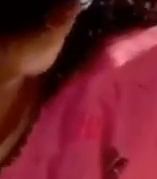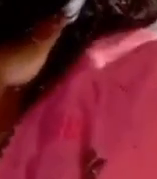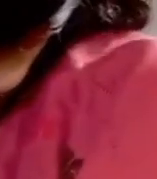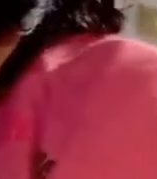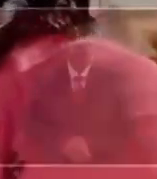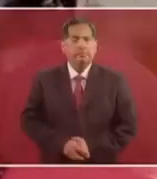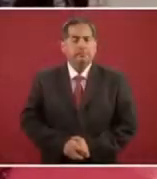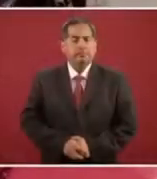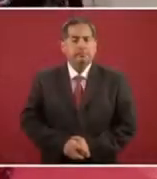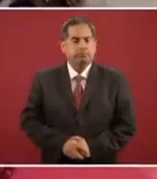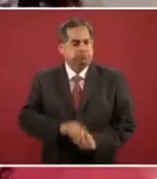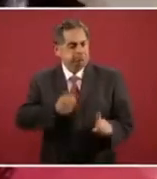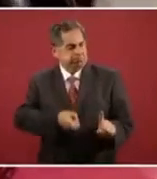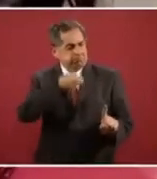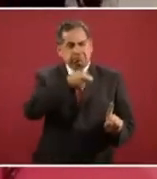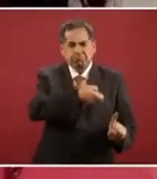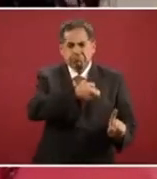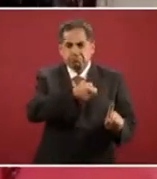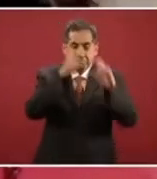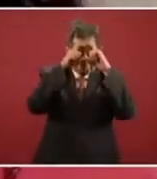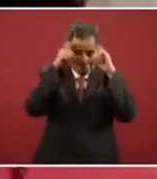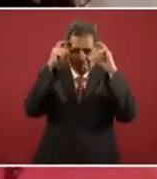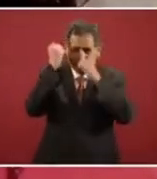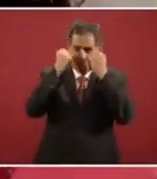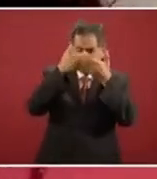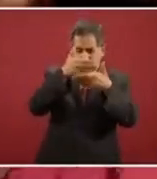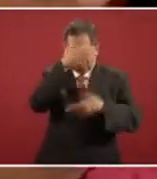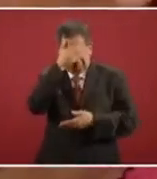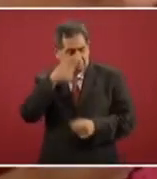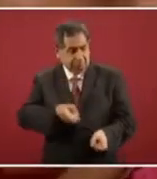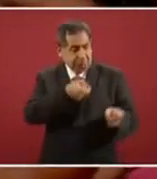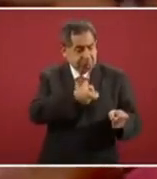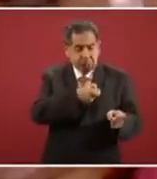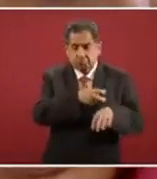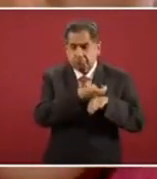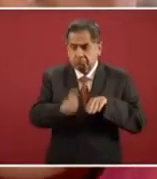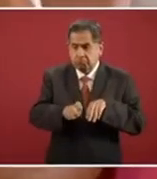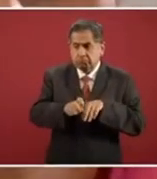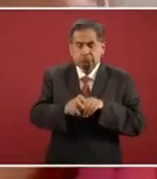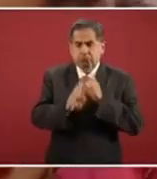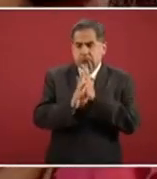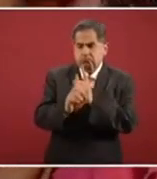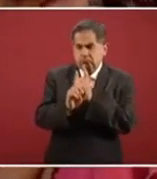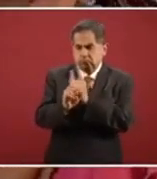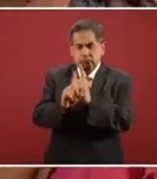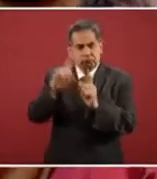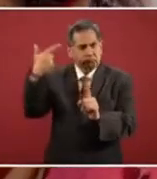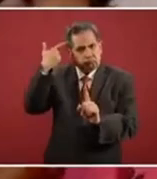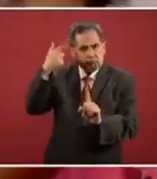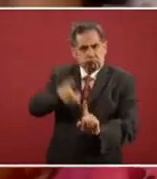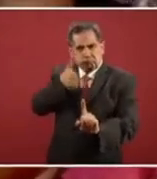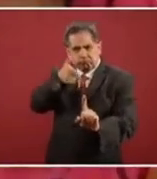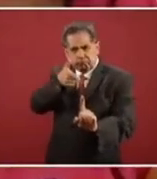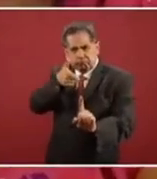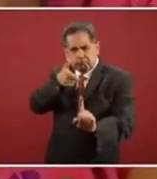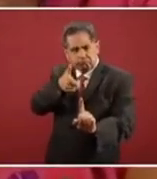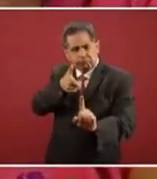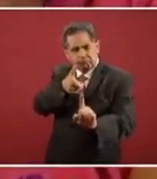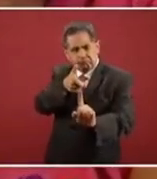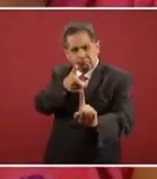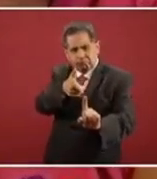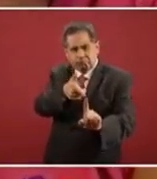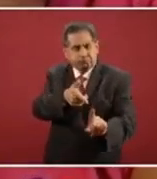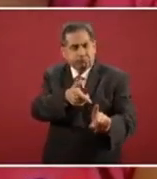llevaron así boca abajo, nos vendaron ahí, ya adentro del carro. Así venían así con una pistola atrás para mí. Llegué yo